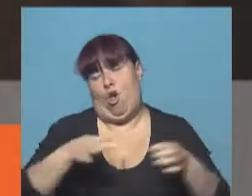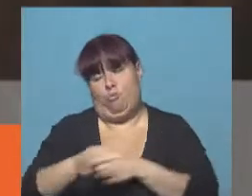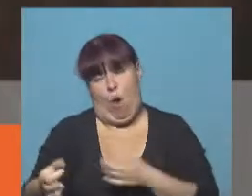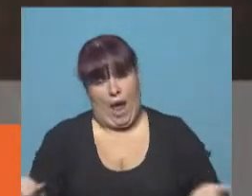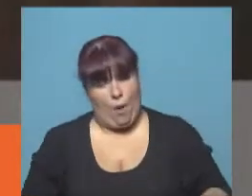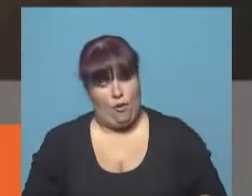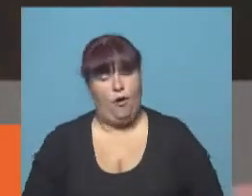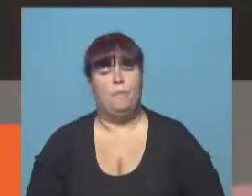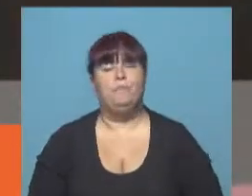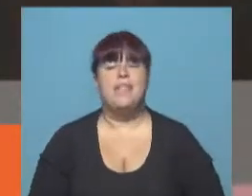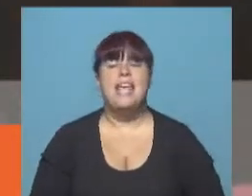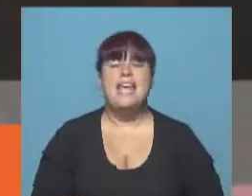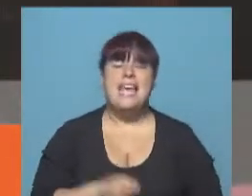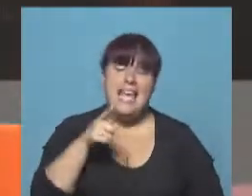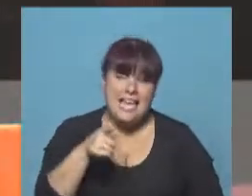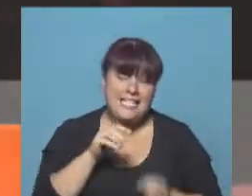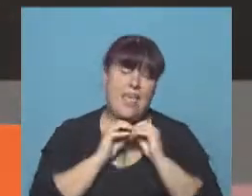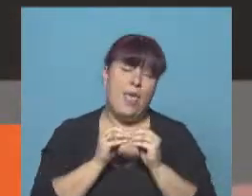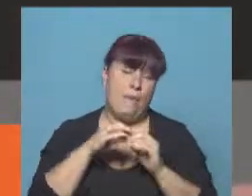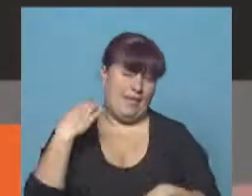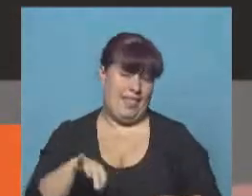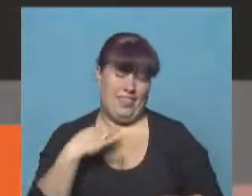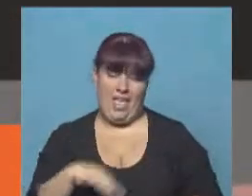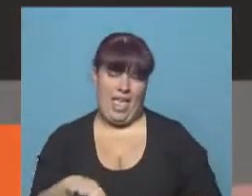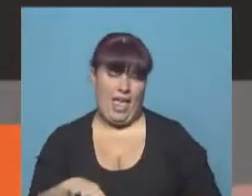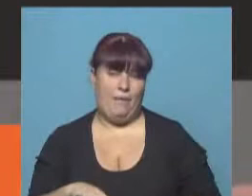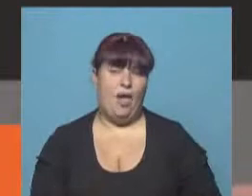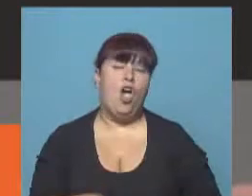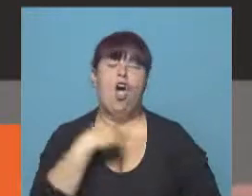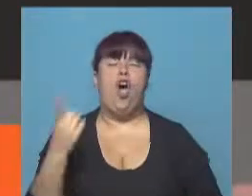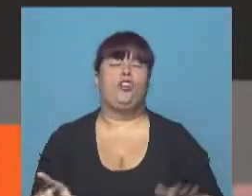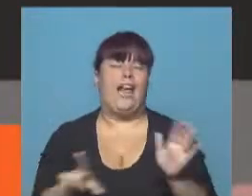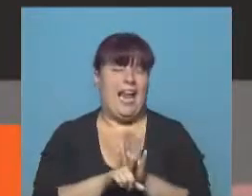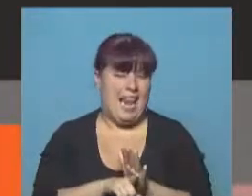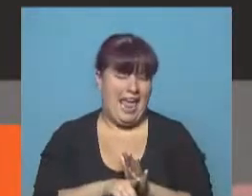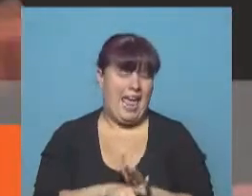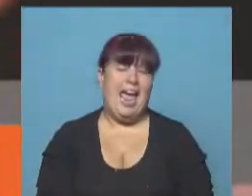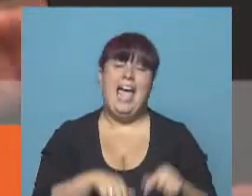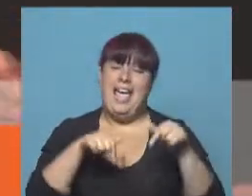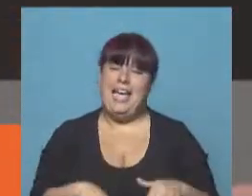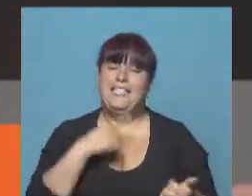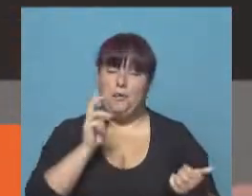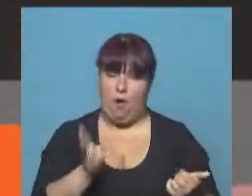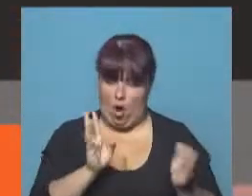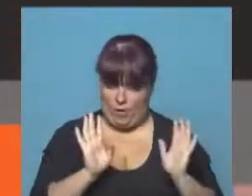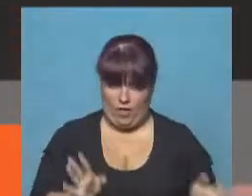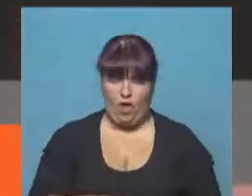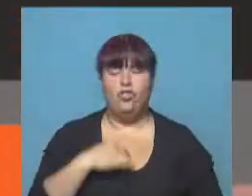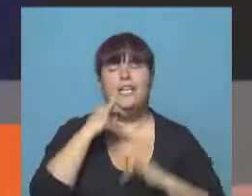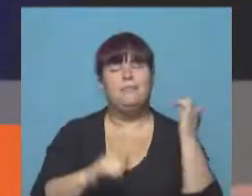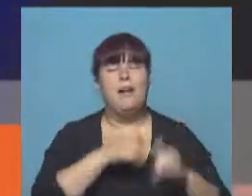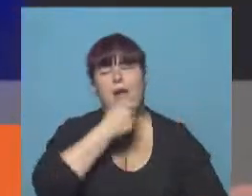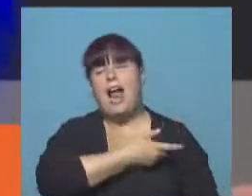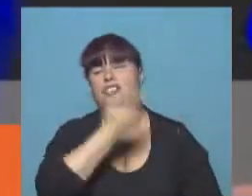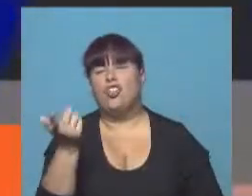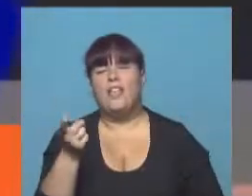chicos. Ese es el debate que debemos dar con otra legislación. Acá esto sigue prohibido y digo, cuando una